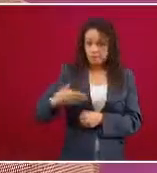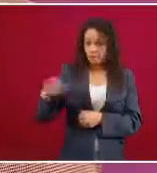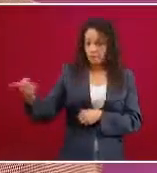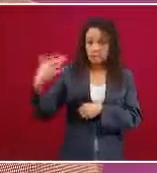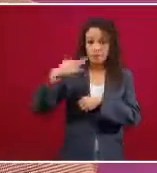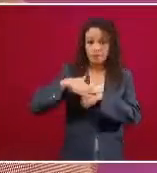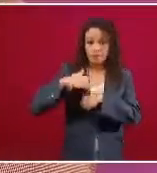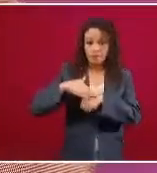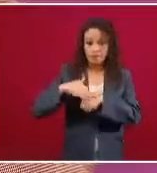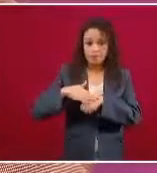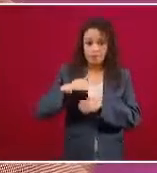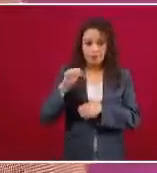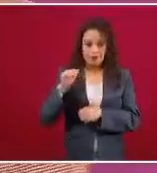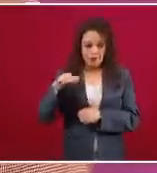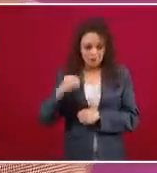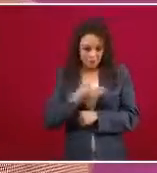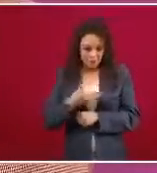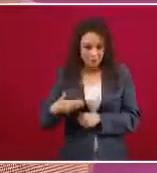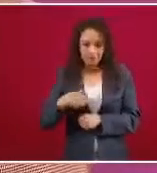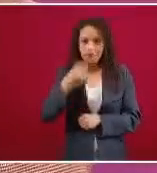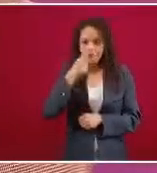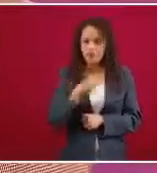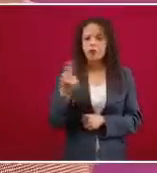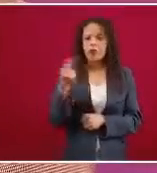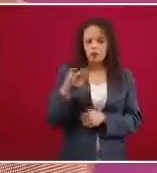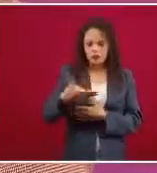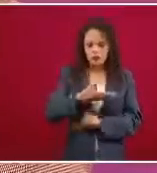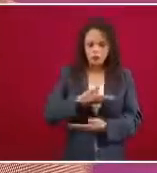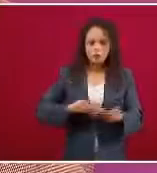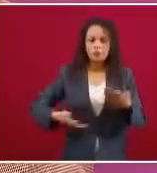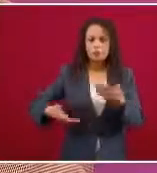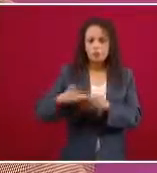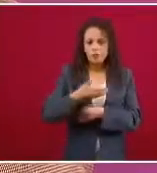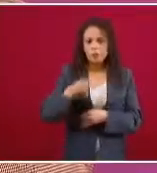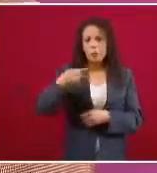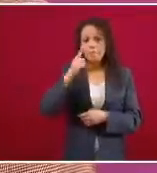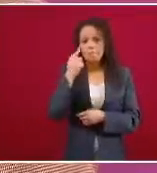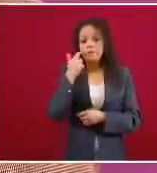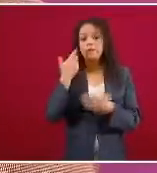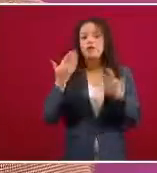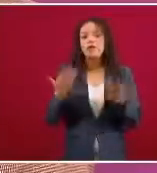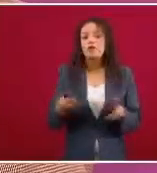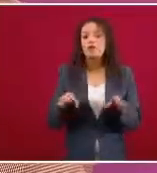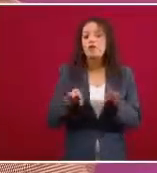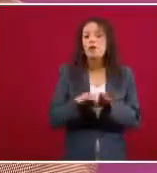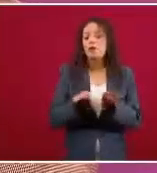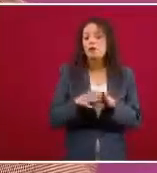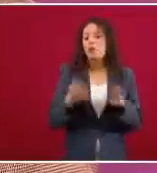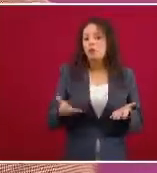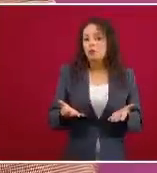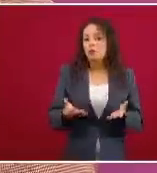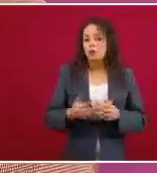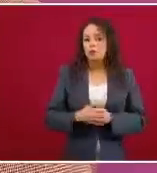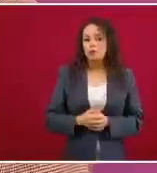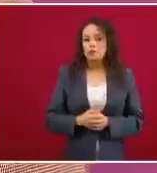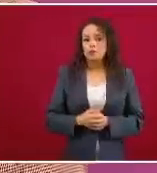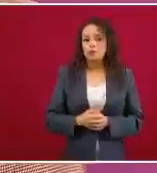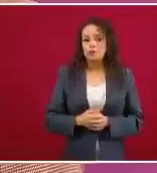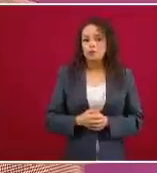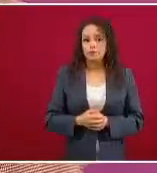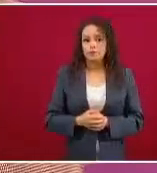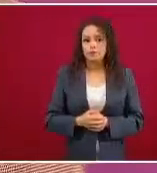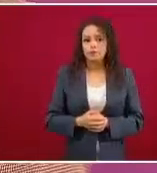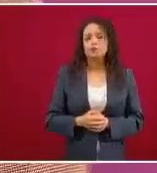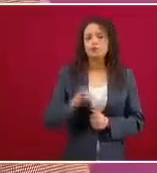Obrador, nos dijo, a ver, vamos a colaborar a nuestras posibilidades y así se planteó en la